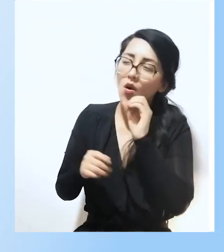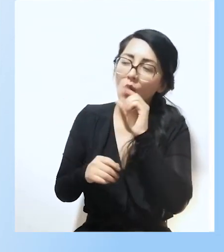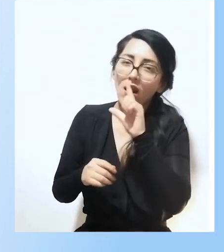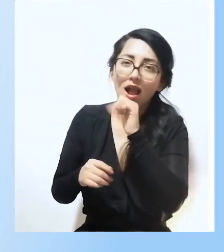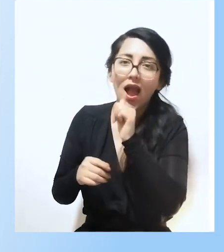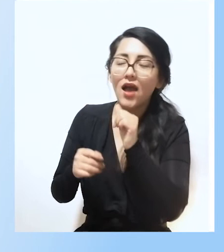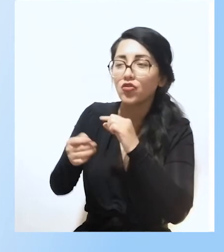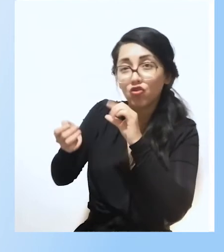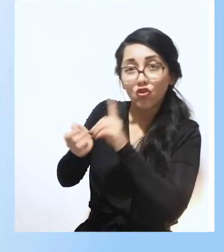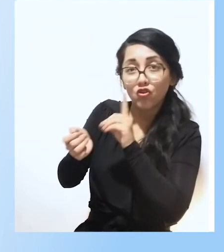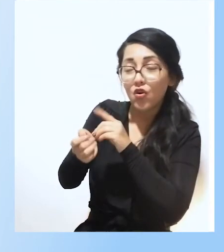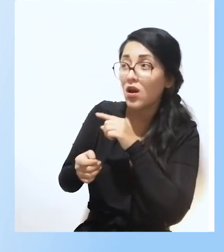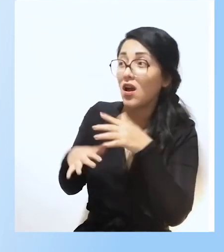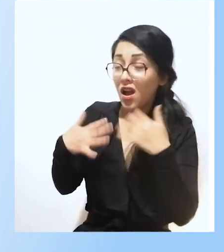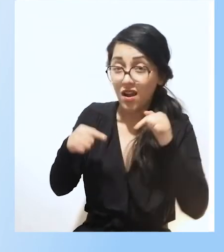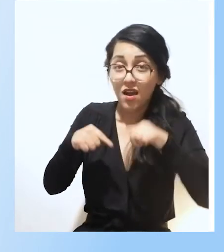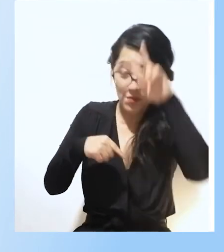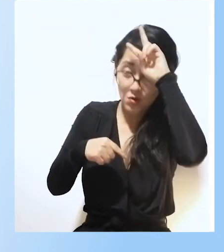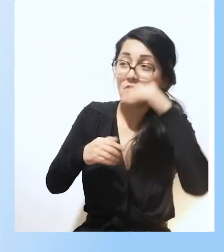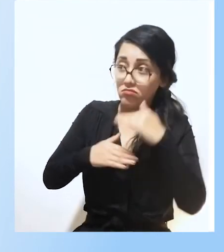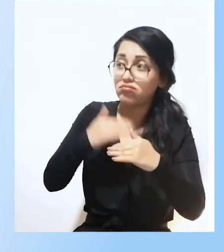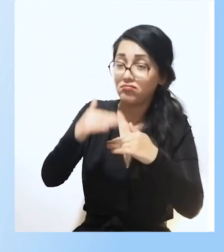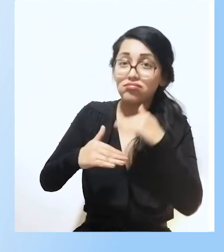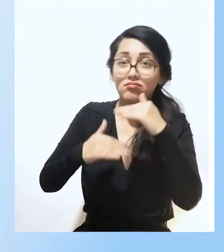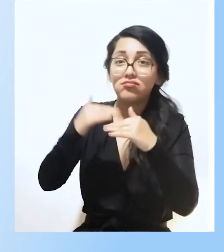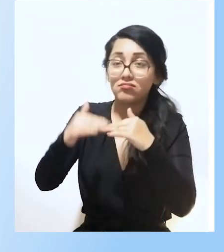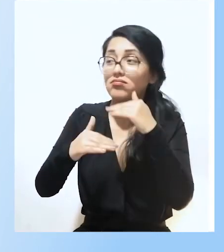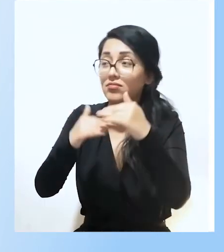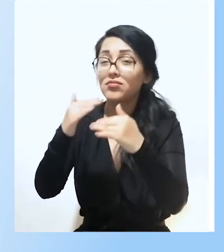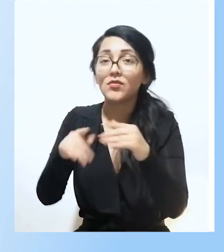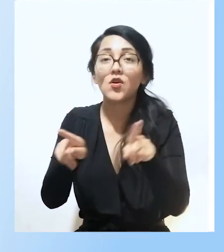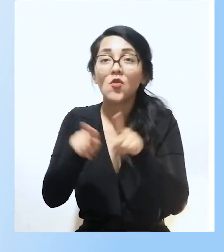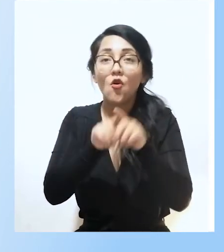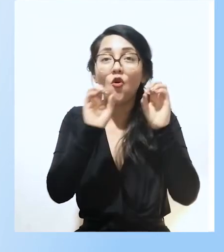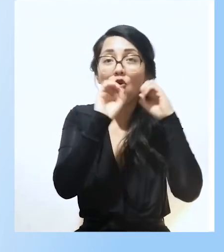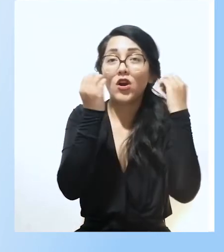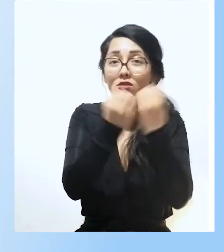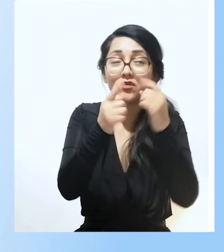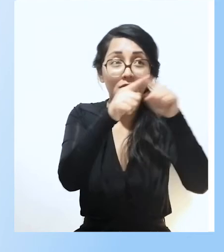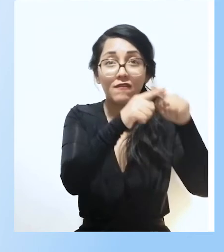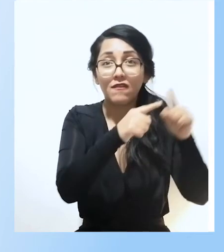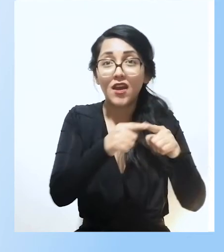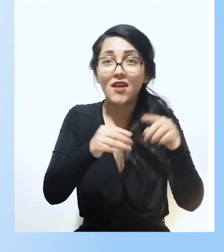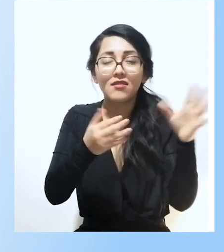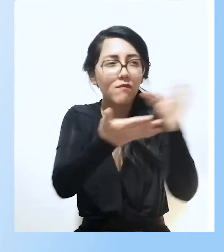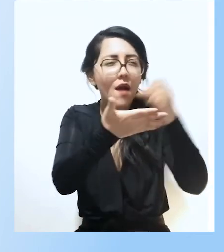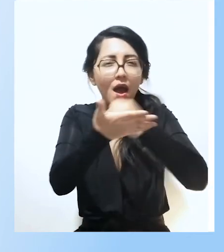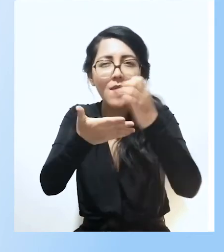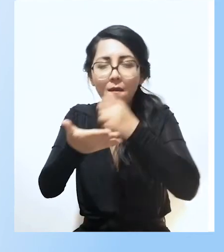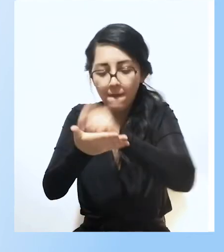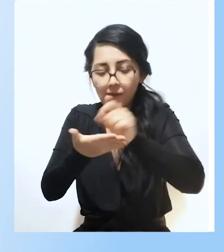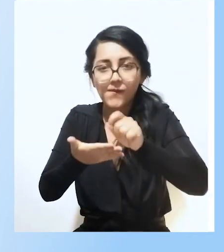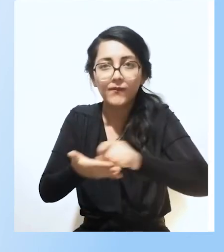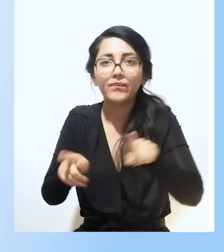conocer los principales aspectos relevantes a considerar en la atención educativa de estudiantes con tratamiento ambulatorio en sus